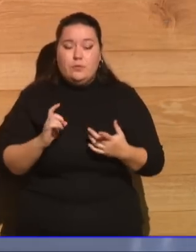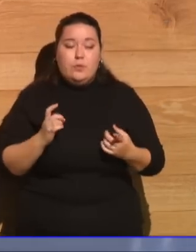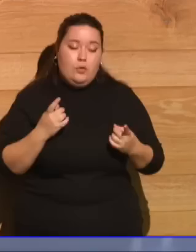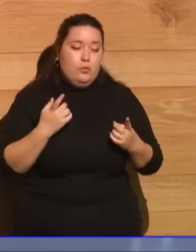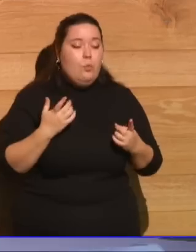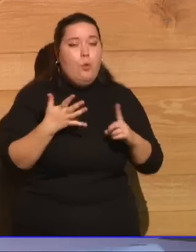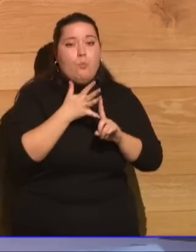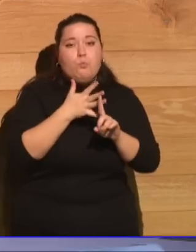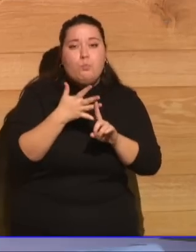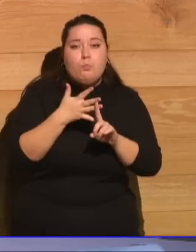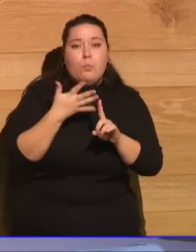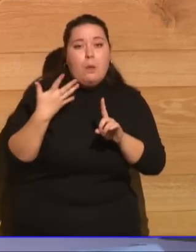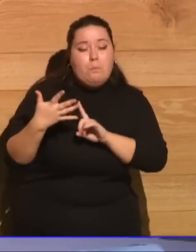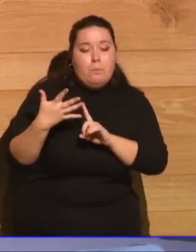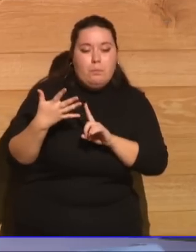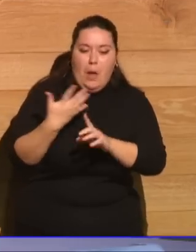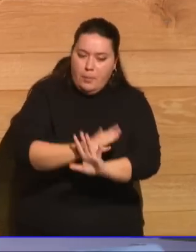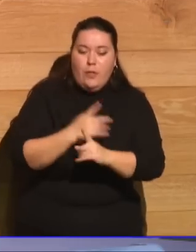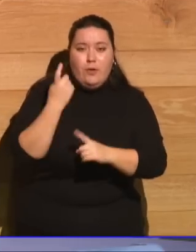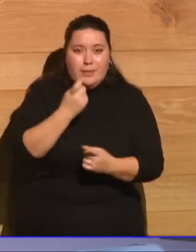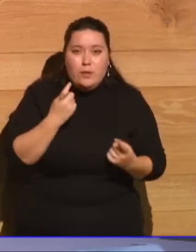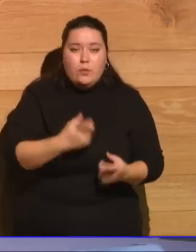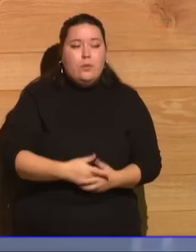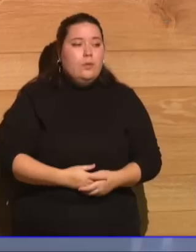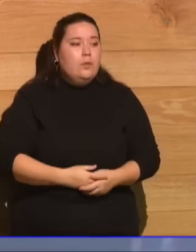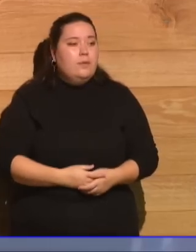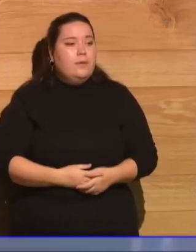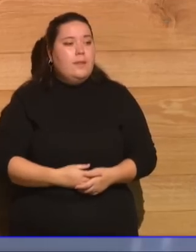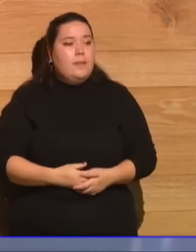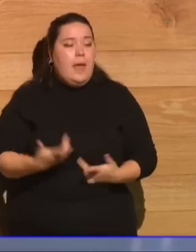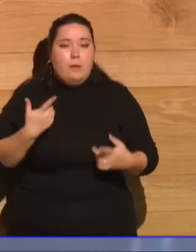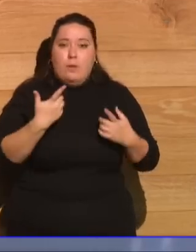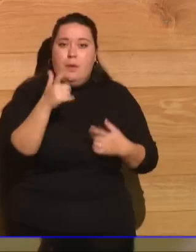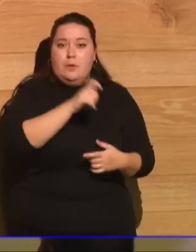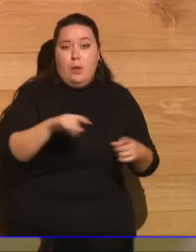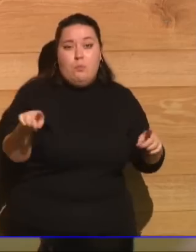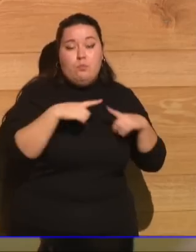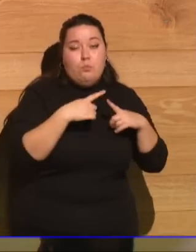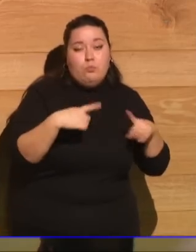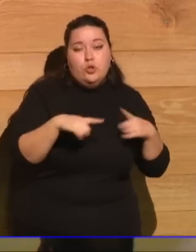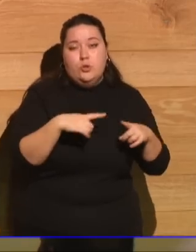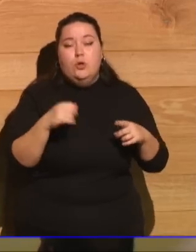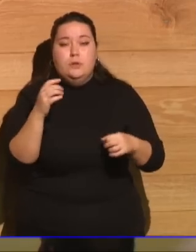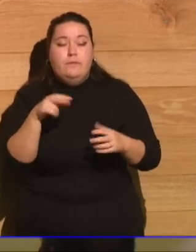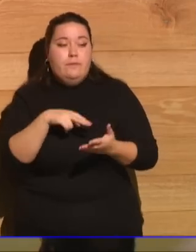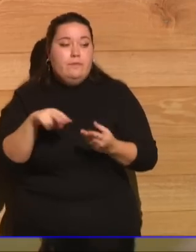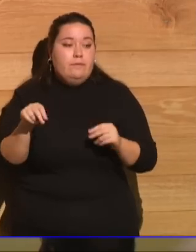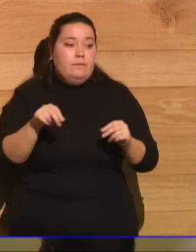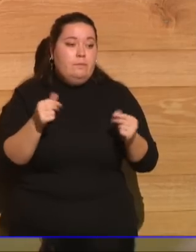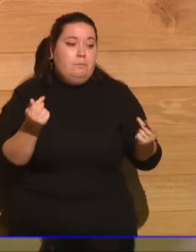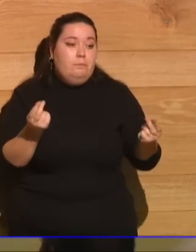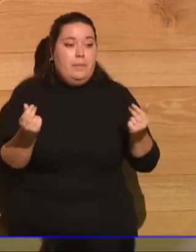Desde luego, la de música racismo. es capital y está llena de canciones. Y está Eso llena de es. Sin canciones. duda. Y músicos y Maravillosa. bailarines. Coco nunca dice, lo que de verdad quería deciros